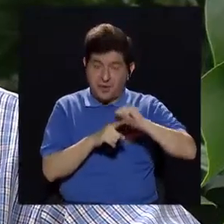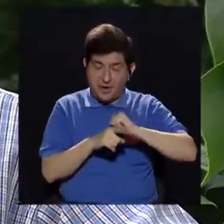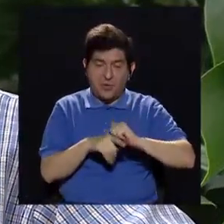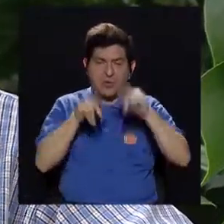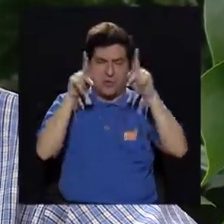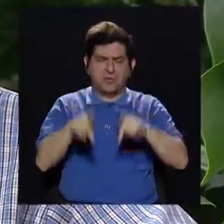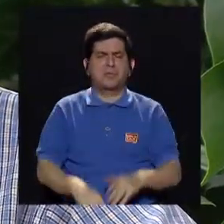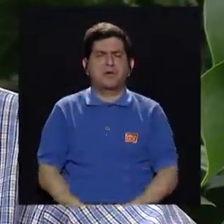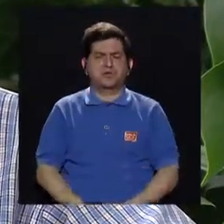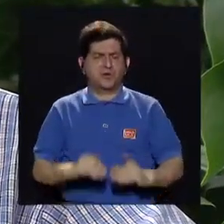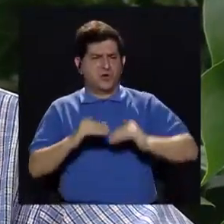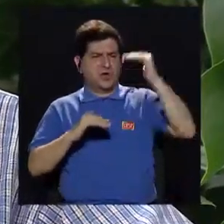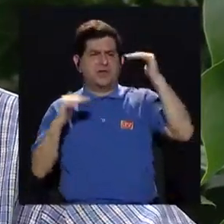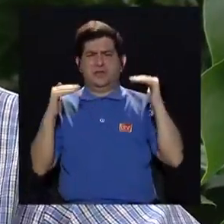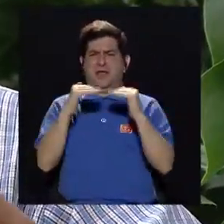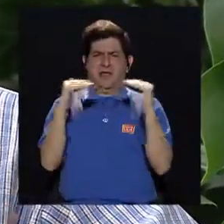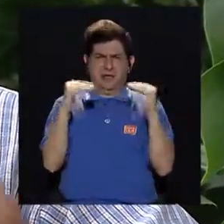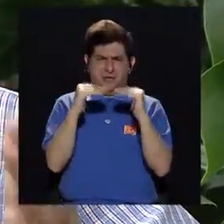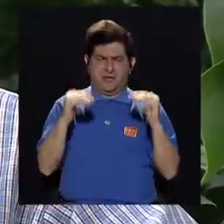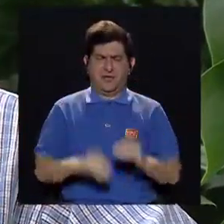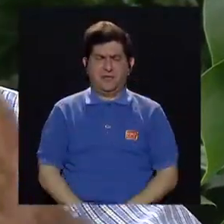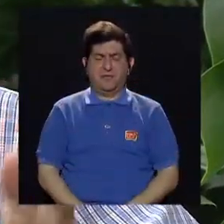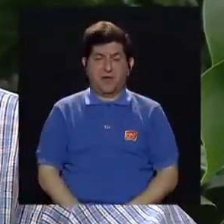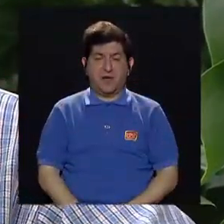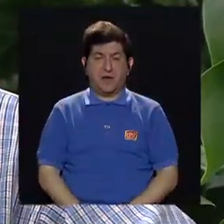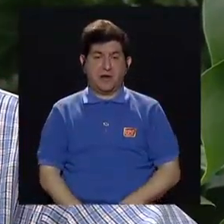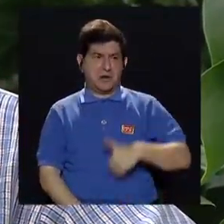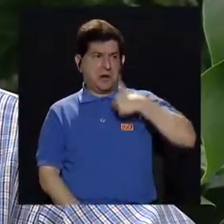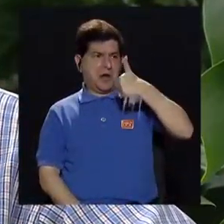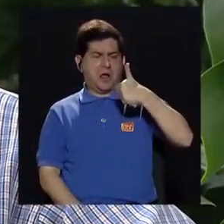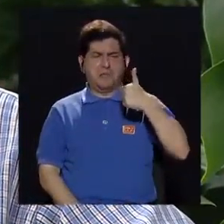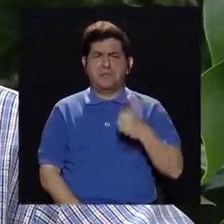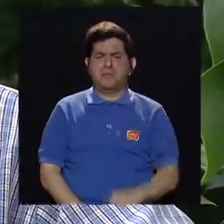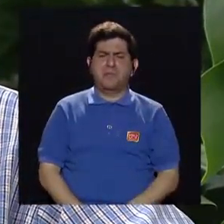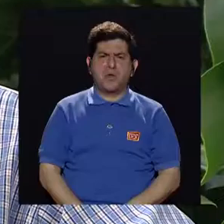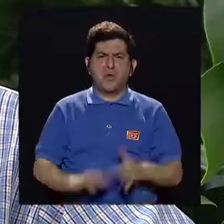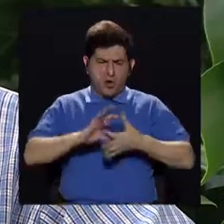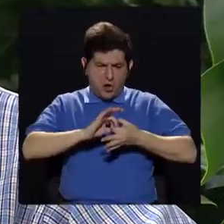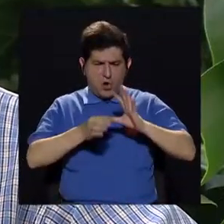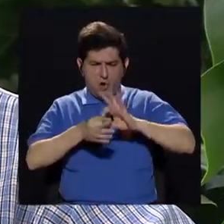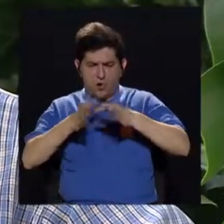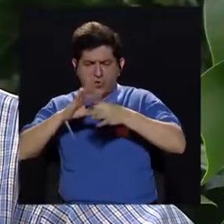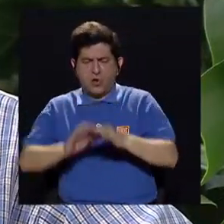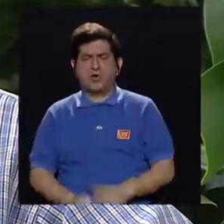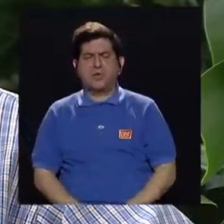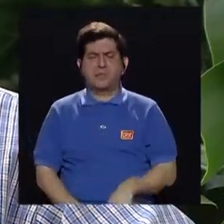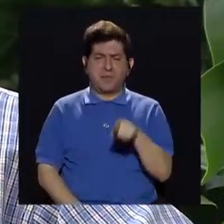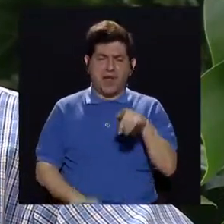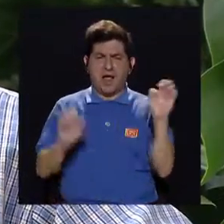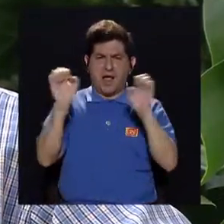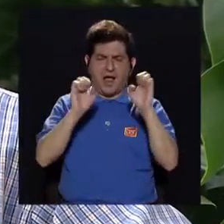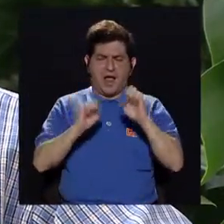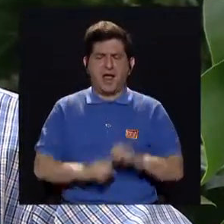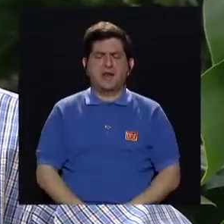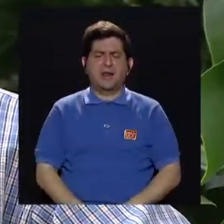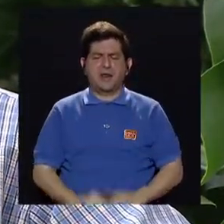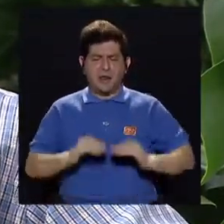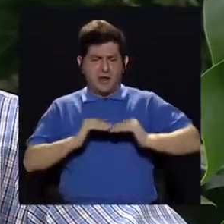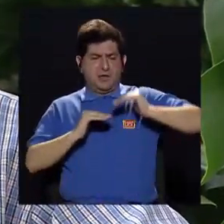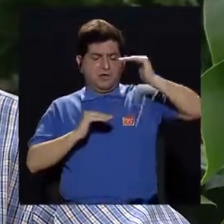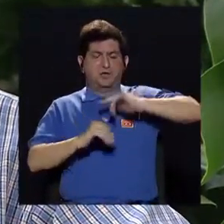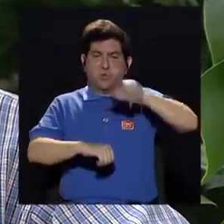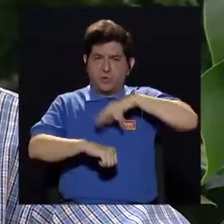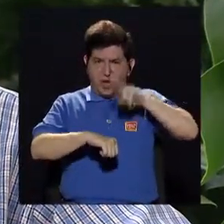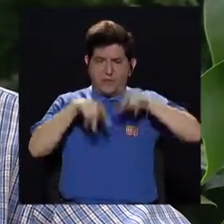entrenamiento. Atletas de muy alto nivel, allá hablemos campeones olímpicos y mundiales, tienen una reserva energética mucho mayor que la que tenemos el promedio